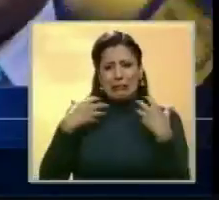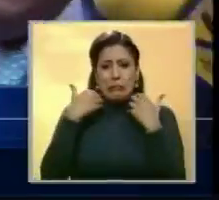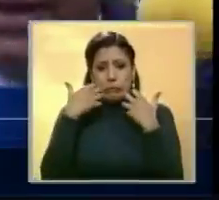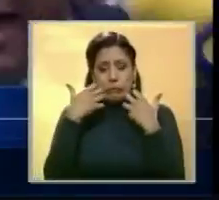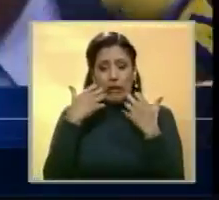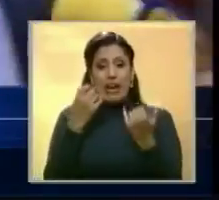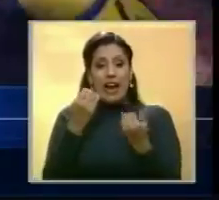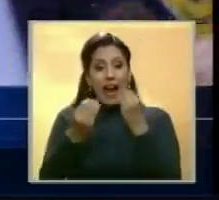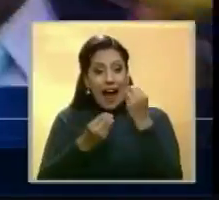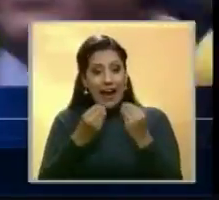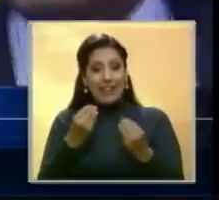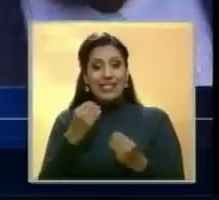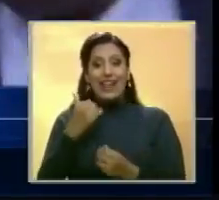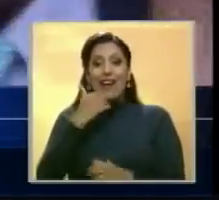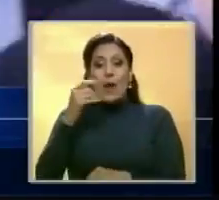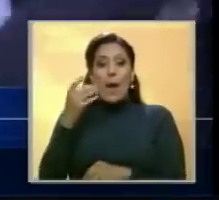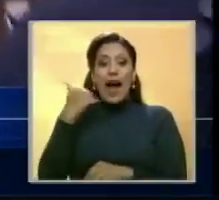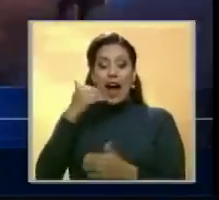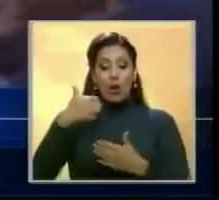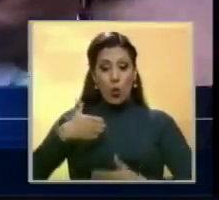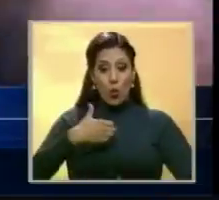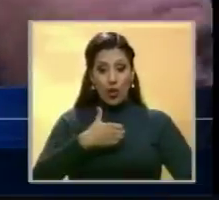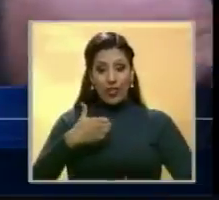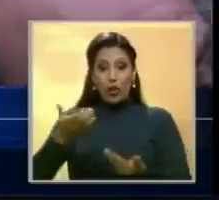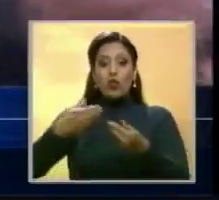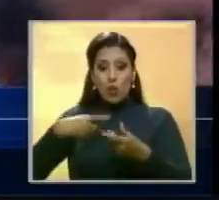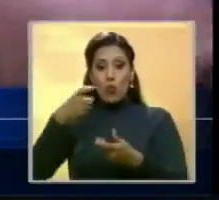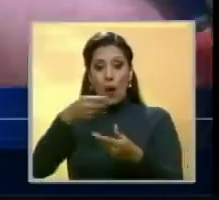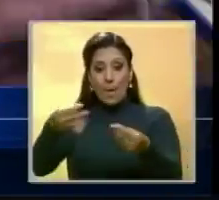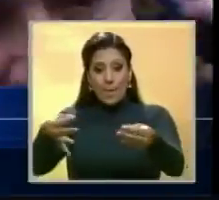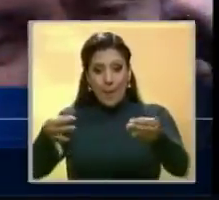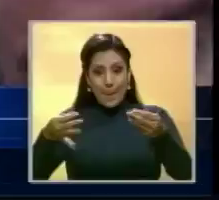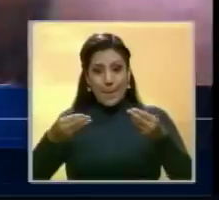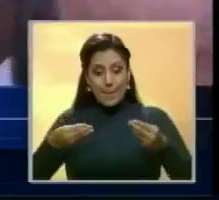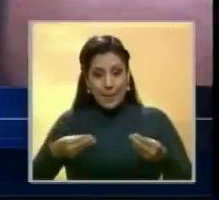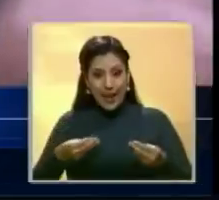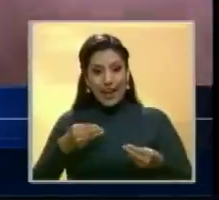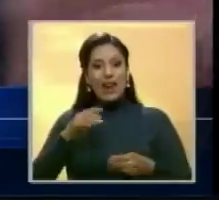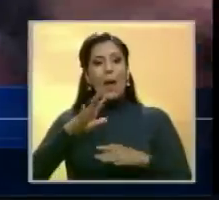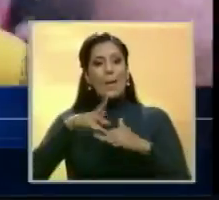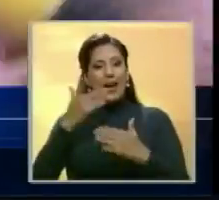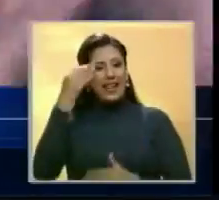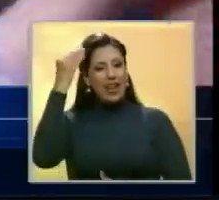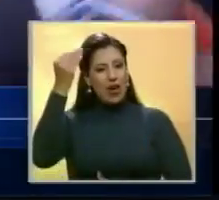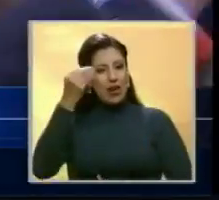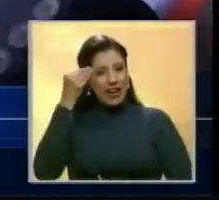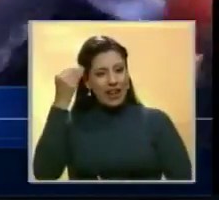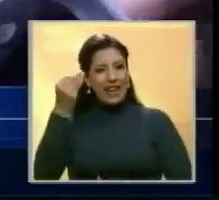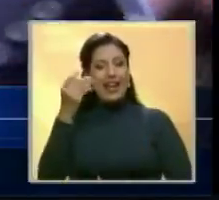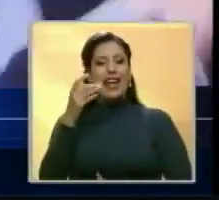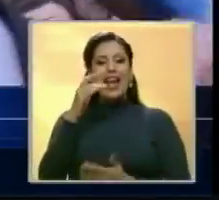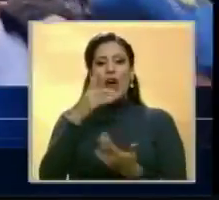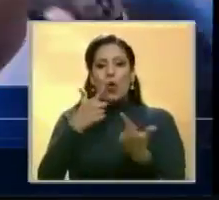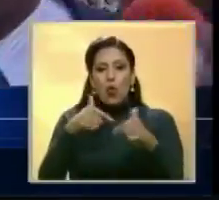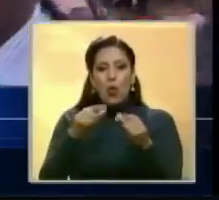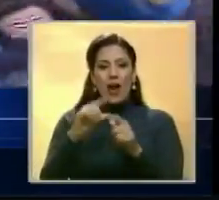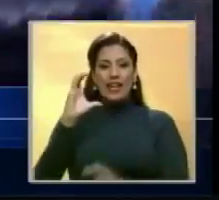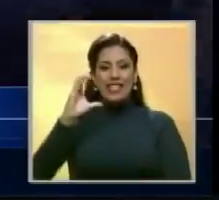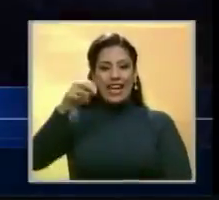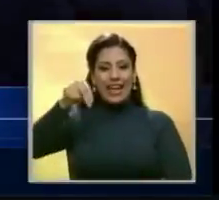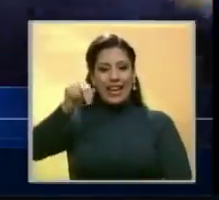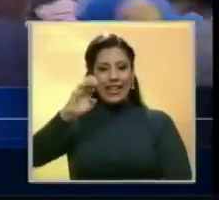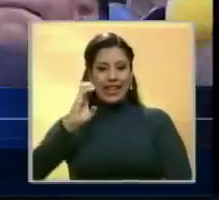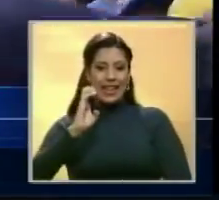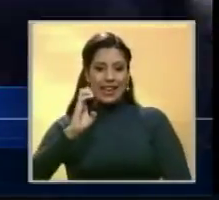comunicación, por favor, me da permiso para pasar la unidad democrática a los fines de que sea considerado en el seno del Consejo